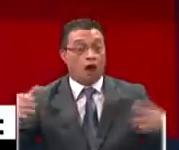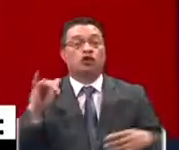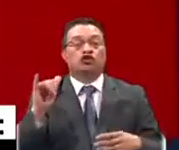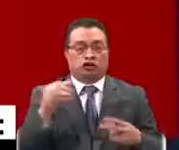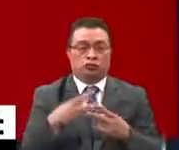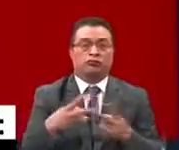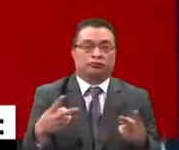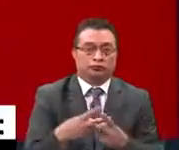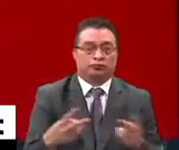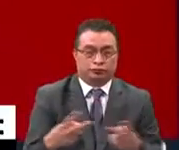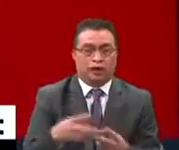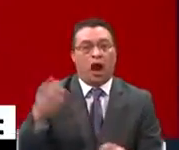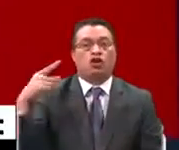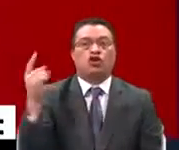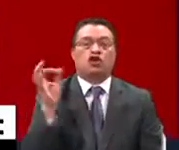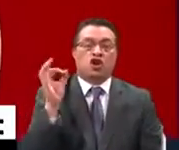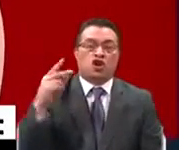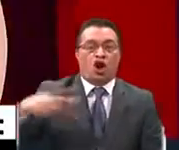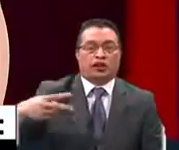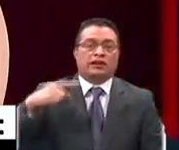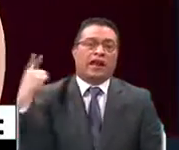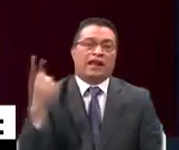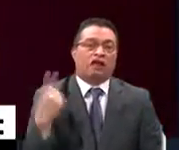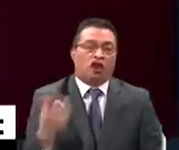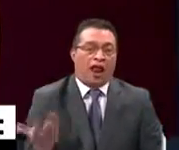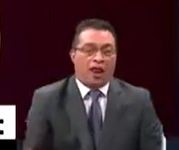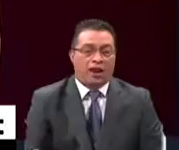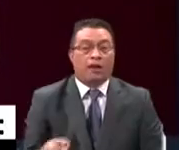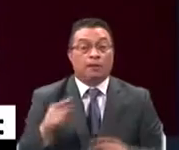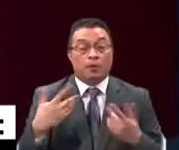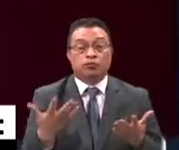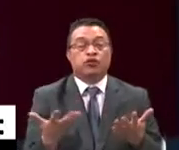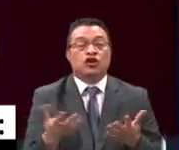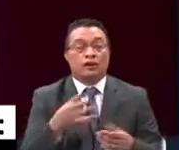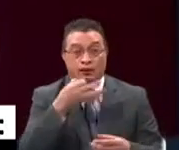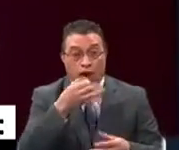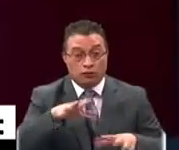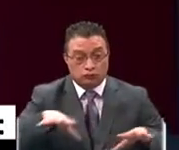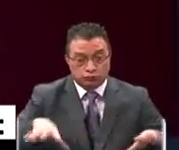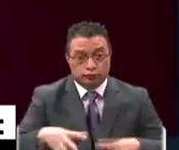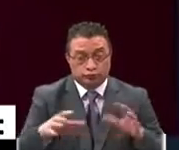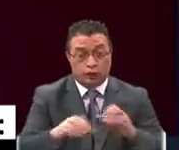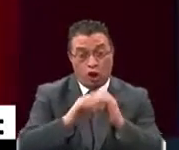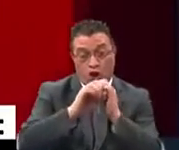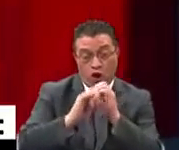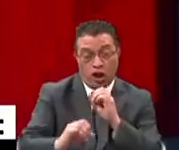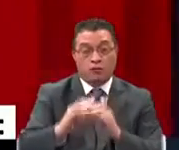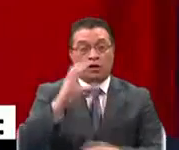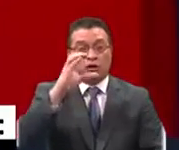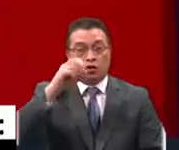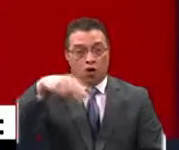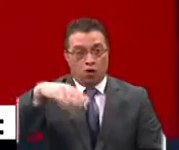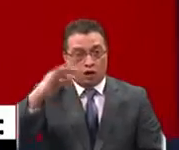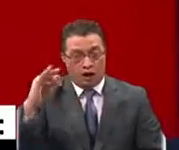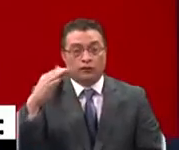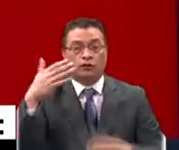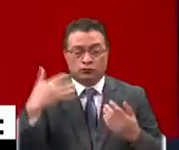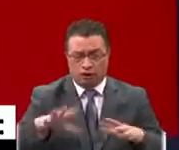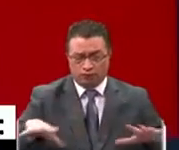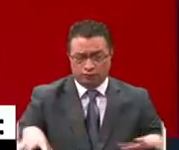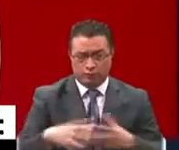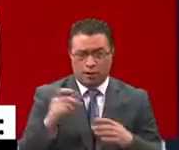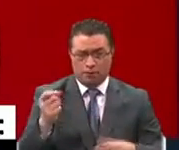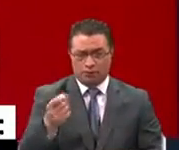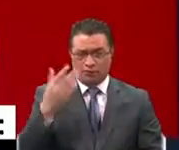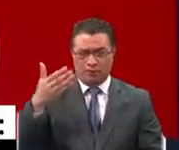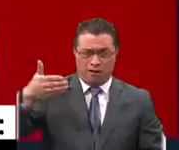¿no?, y se transforma en noticia nacional. Digo esto porque los protocolos de acción, tanto de ONEMI como de CONAF, se activaron desde el